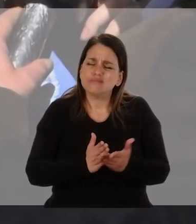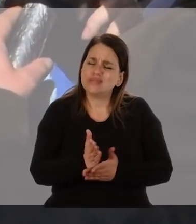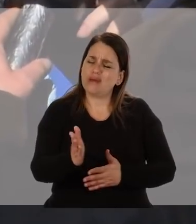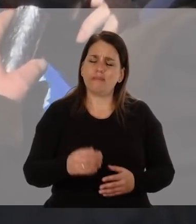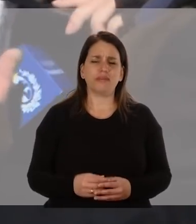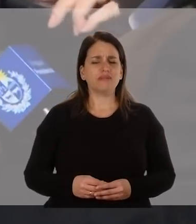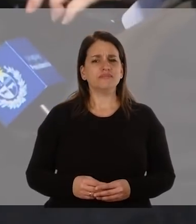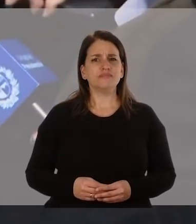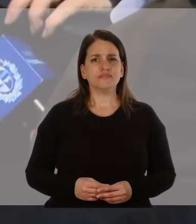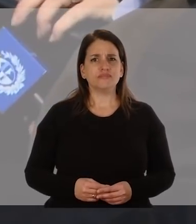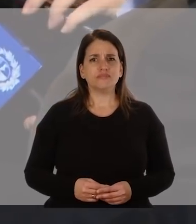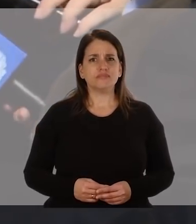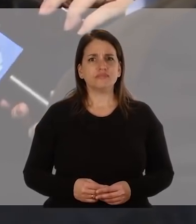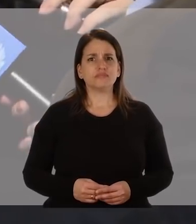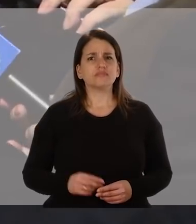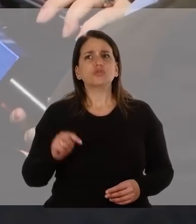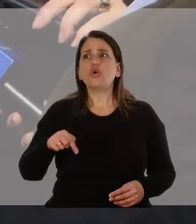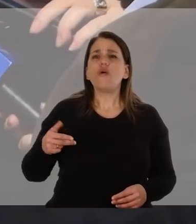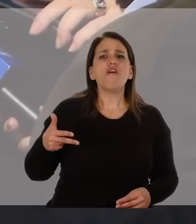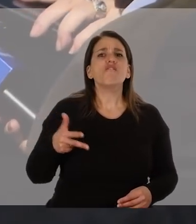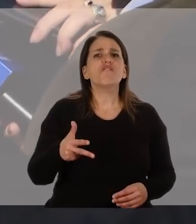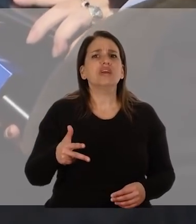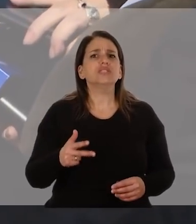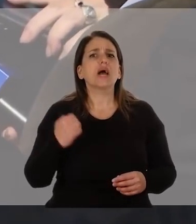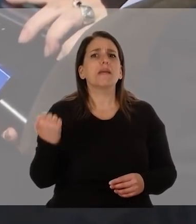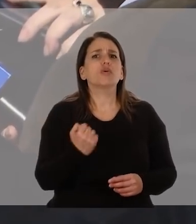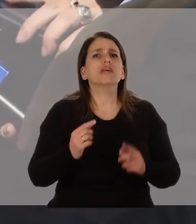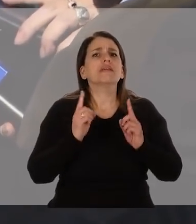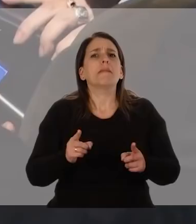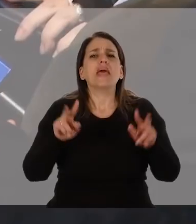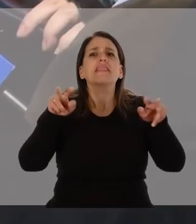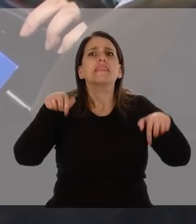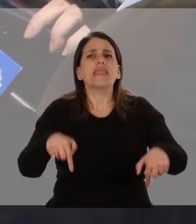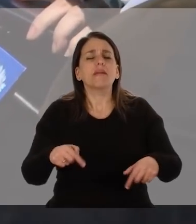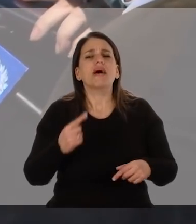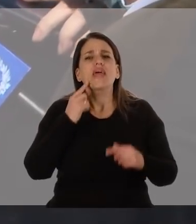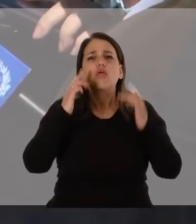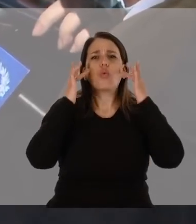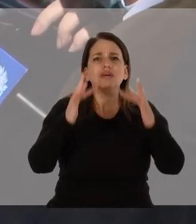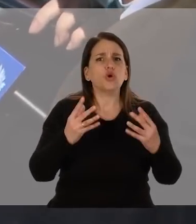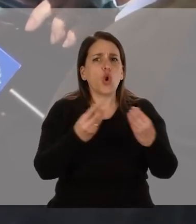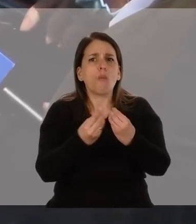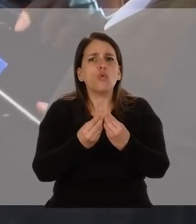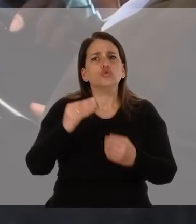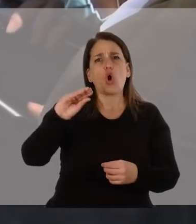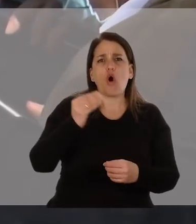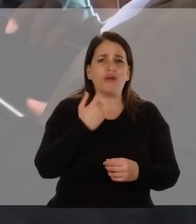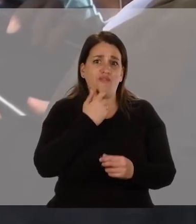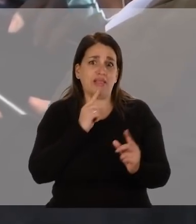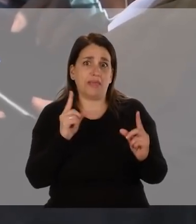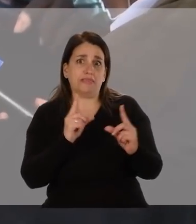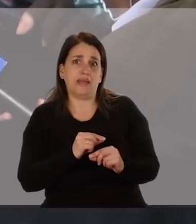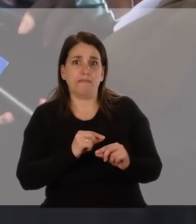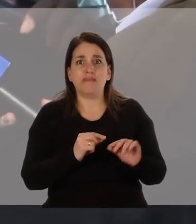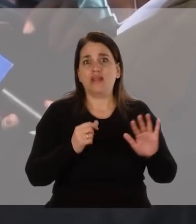Presidente. Buen día ante todo. Por el tema, una fecha patria como la de hoy, también es importante hablar del tema de la educación. La cantidad de jóvenes